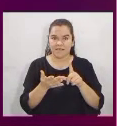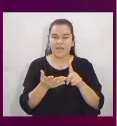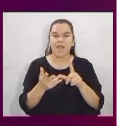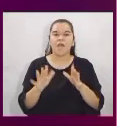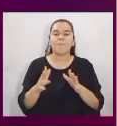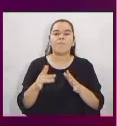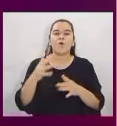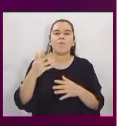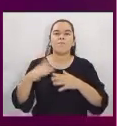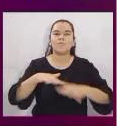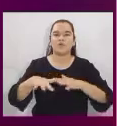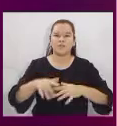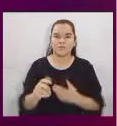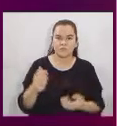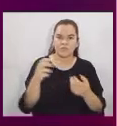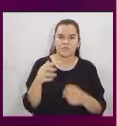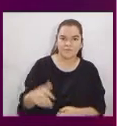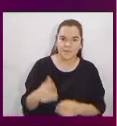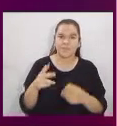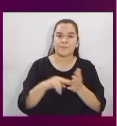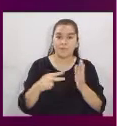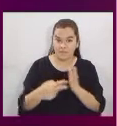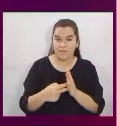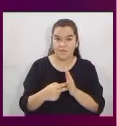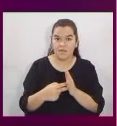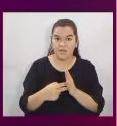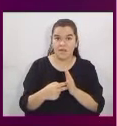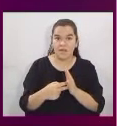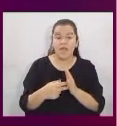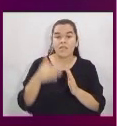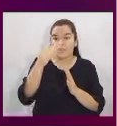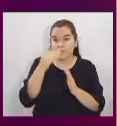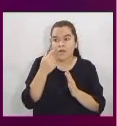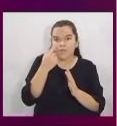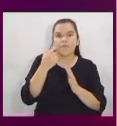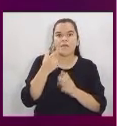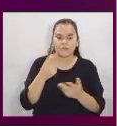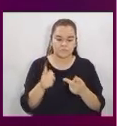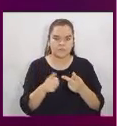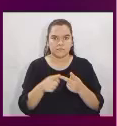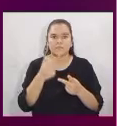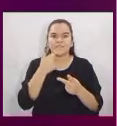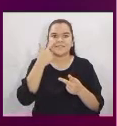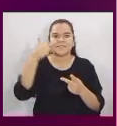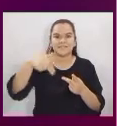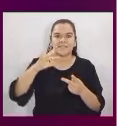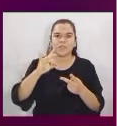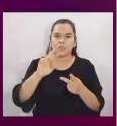por qué un síntoma como la ataxia puede llegar a constituir un